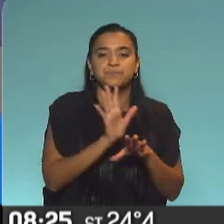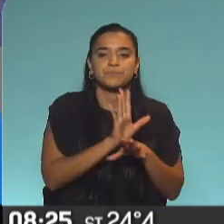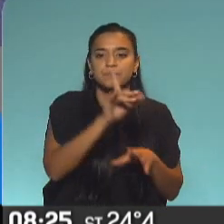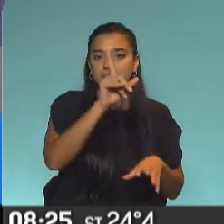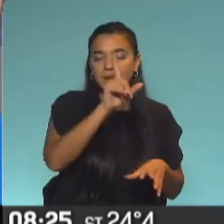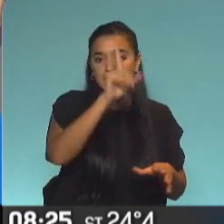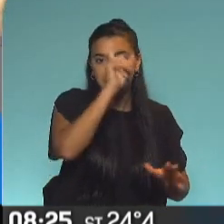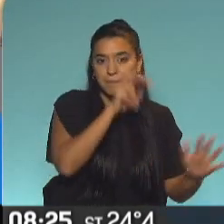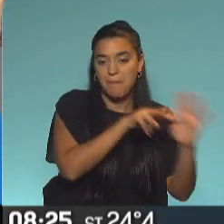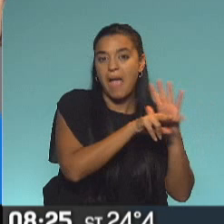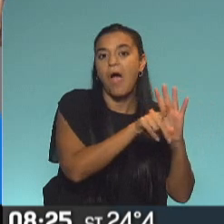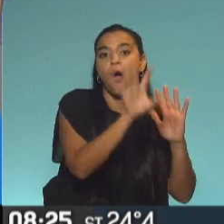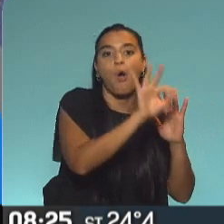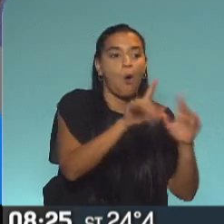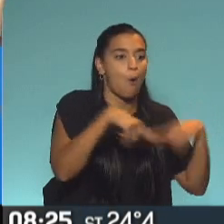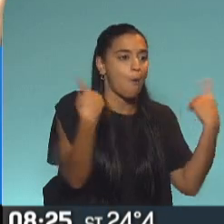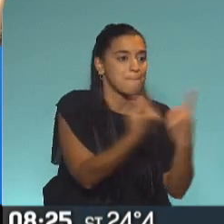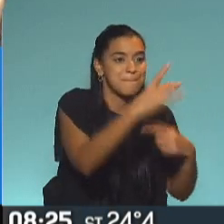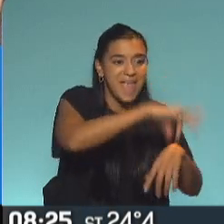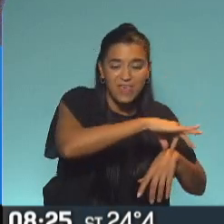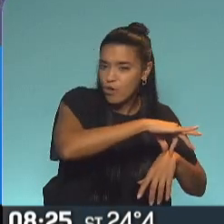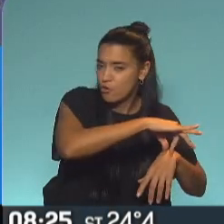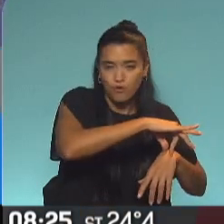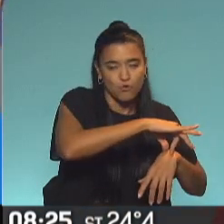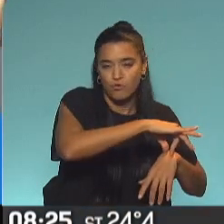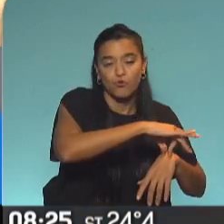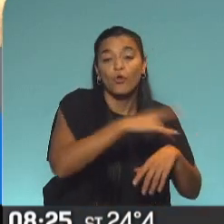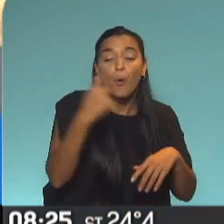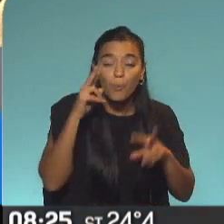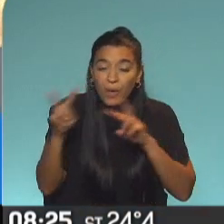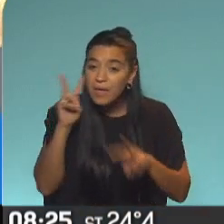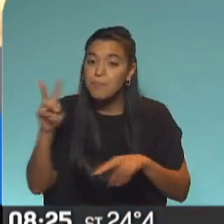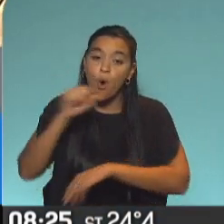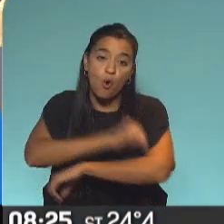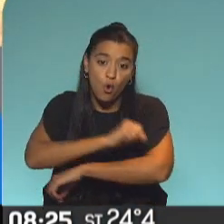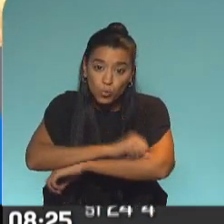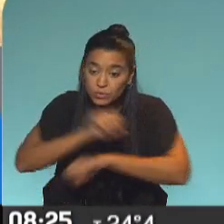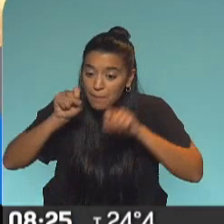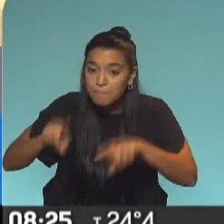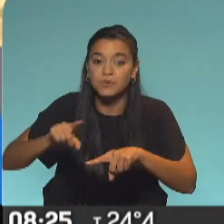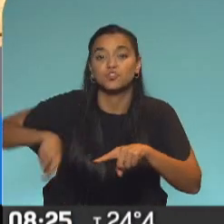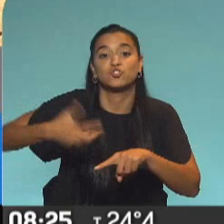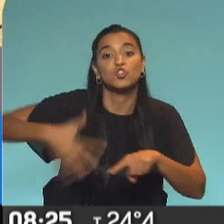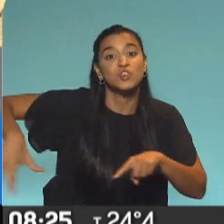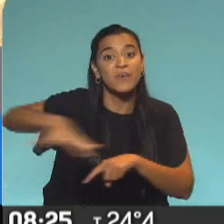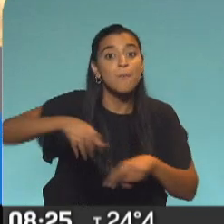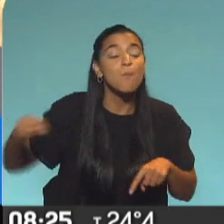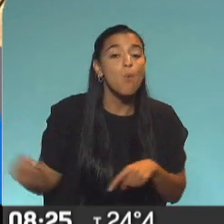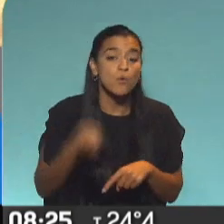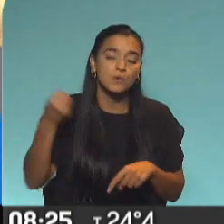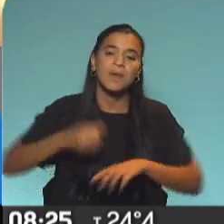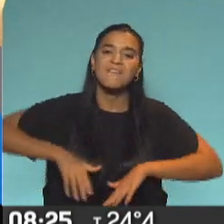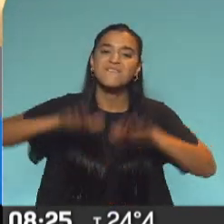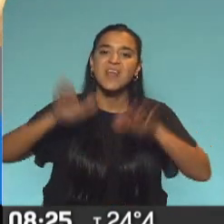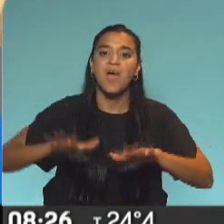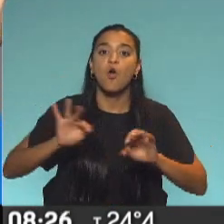del médico, sino que vimos que las conductas de toda la sociedad fueron tan importantes para frenar o impulsar